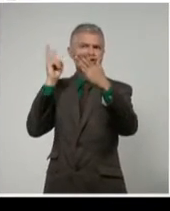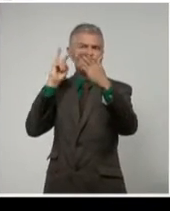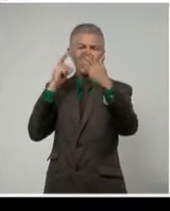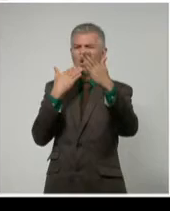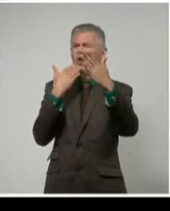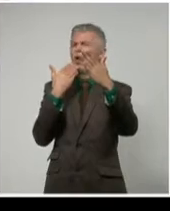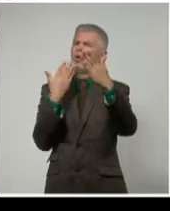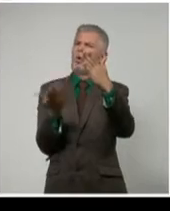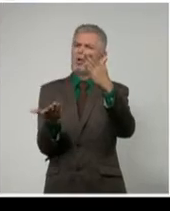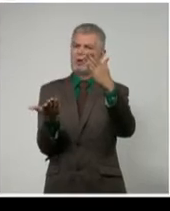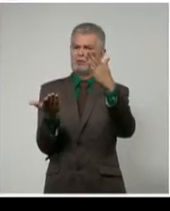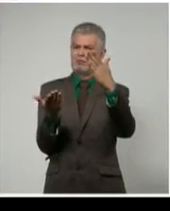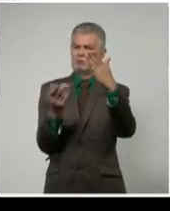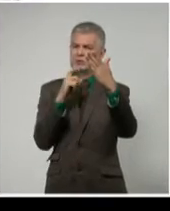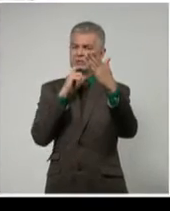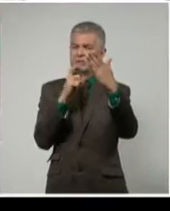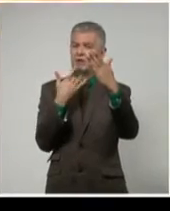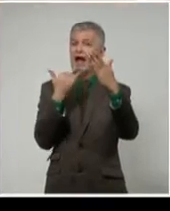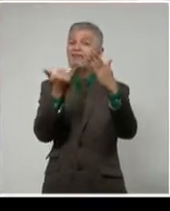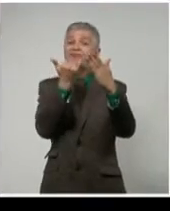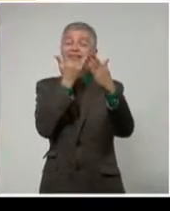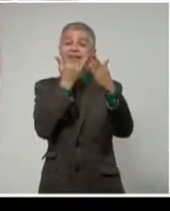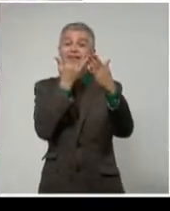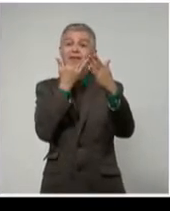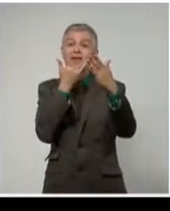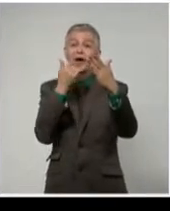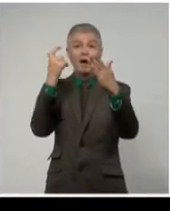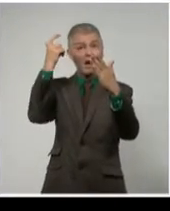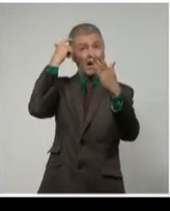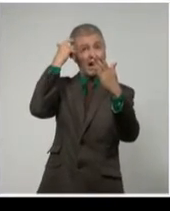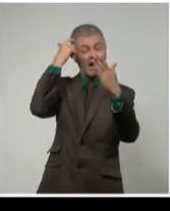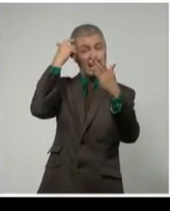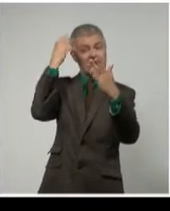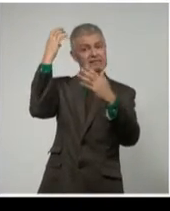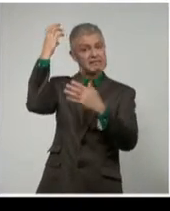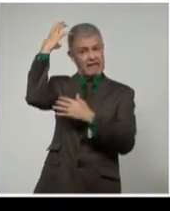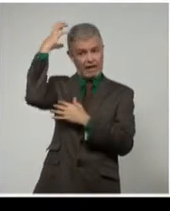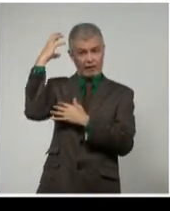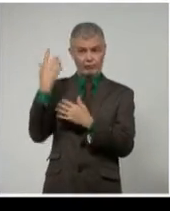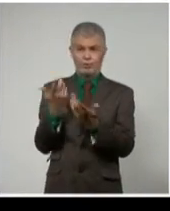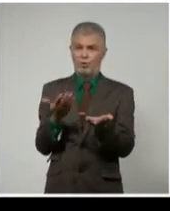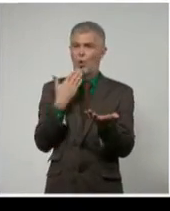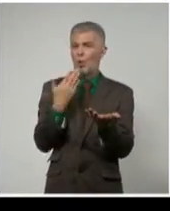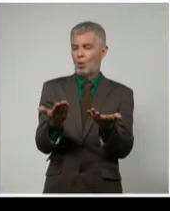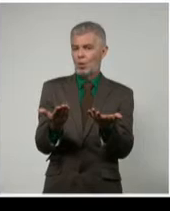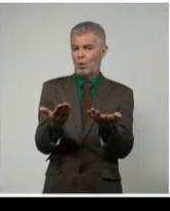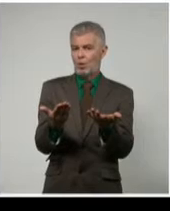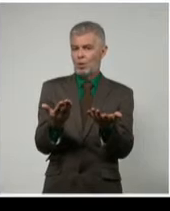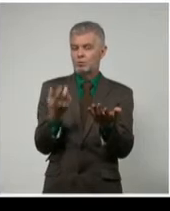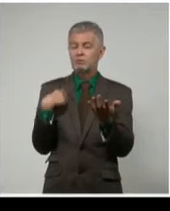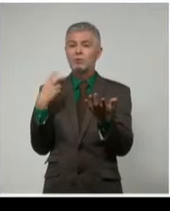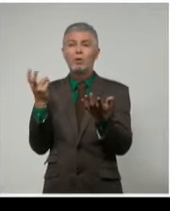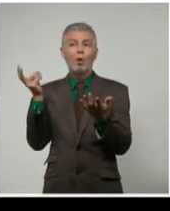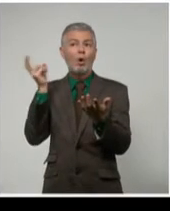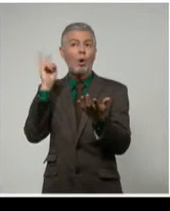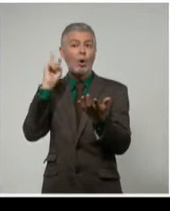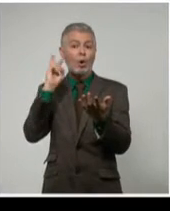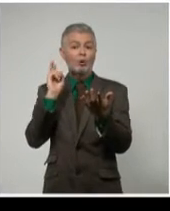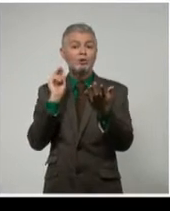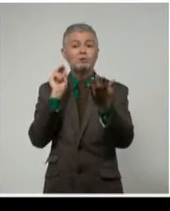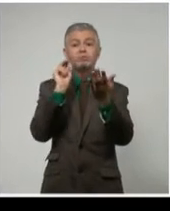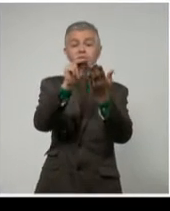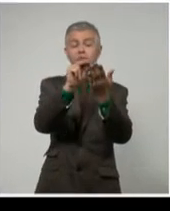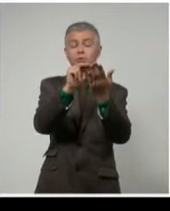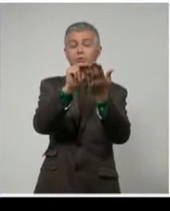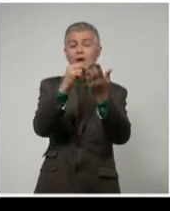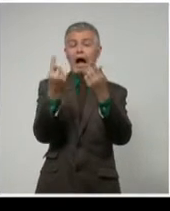además mucho menos dañando las estructuras del cerebro. Si usted emite una onda con una determinada capacidad